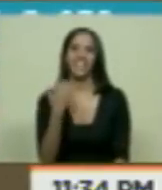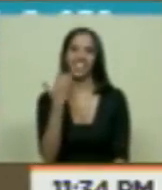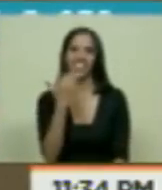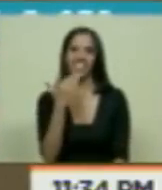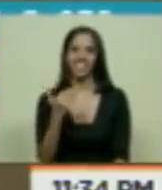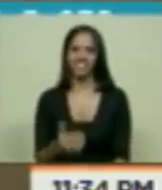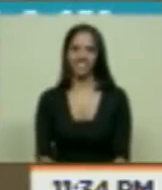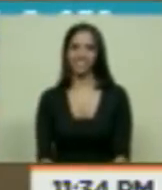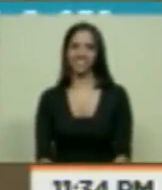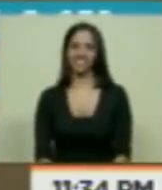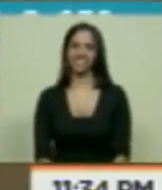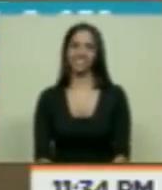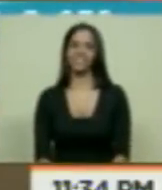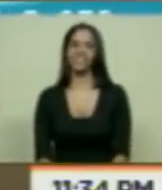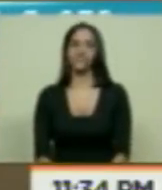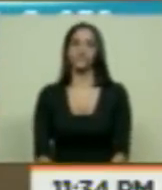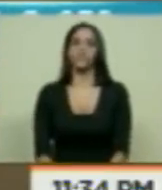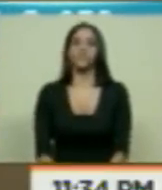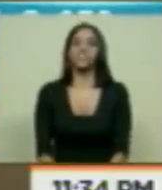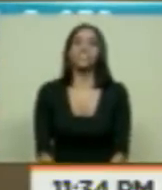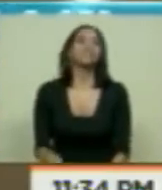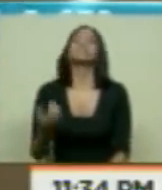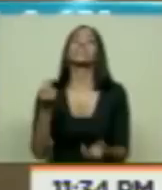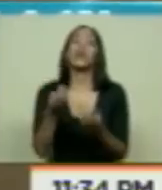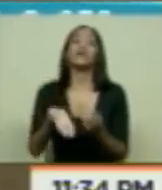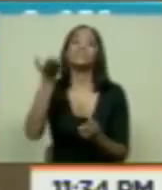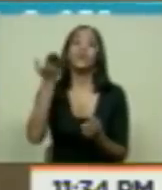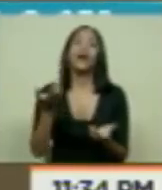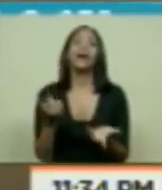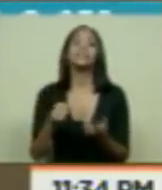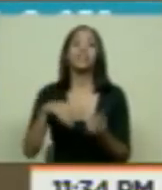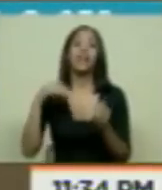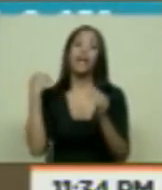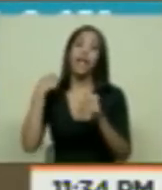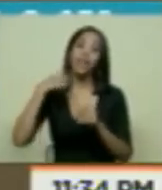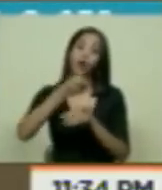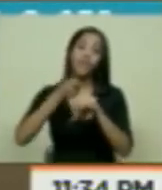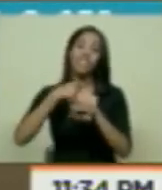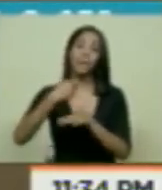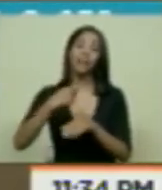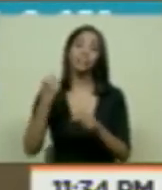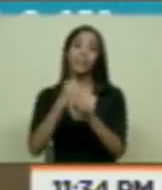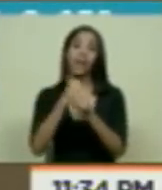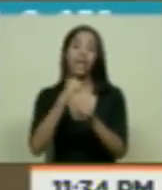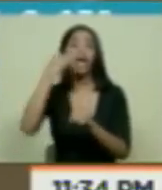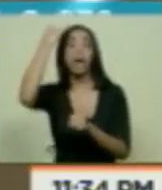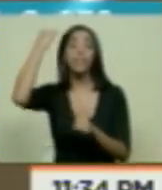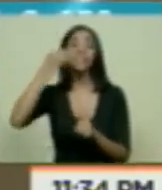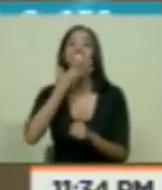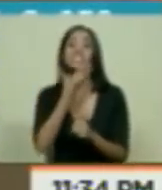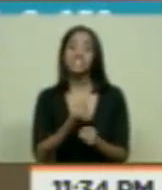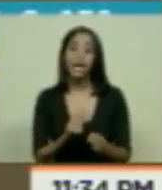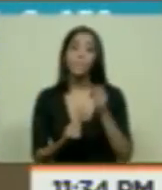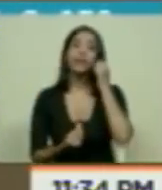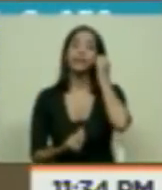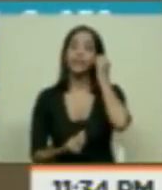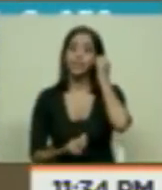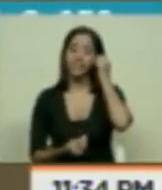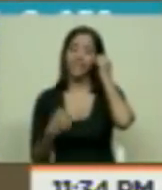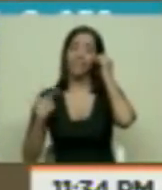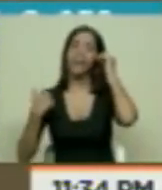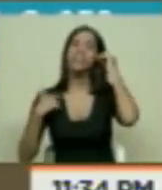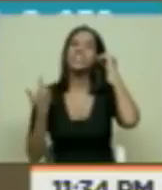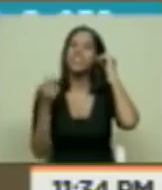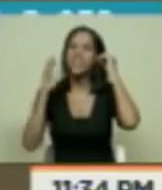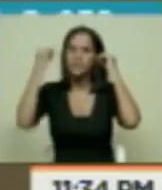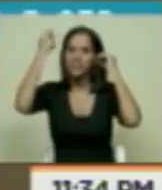Mira, si los precios suben a esa velocidad en este momento que el gobierno está pagando el sueldo a los trabajadores, imagínense en diciembre que van a tener la excusa.